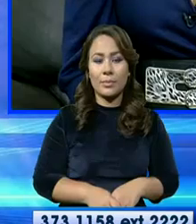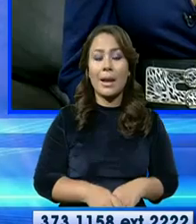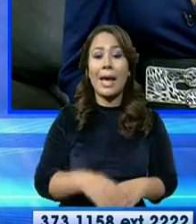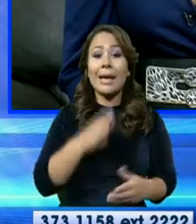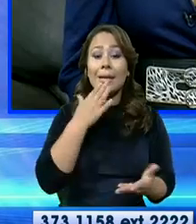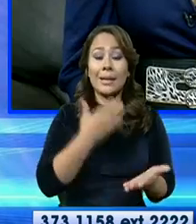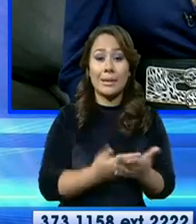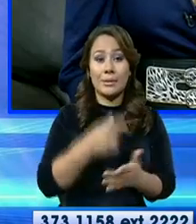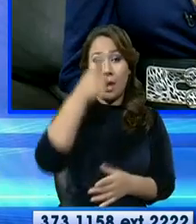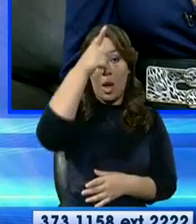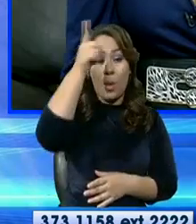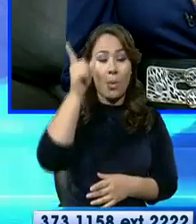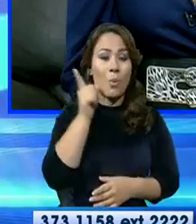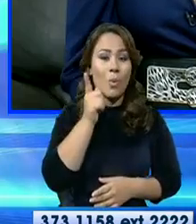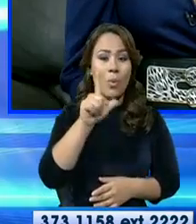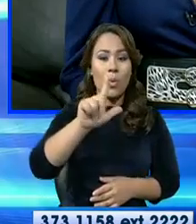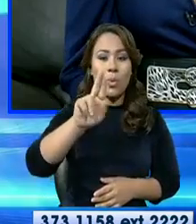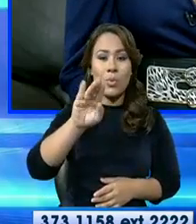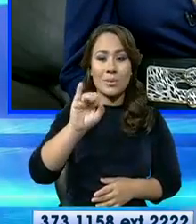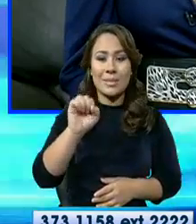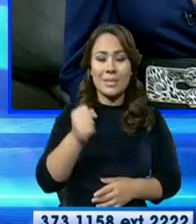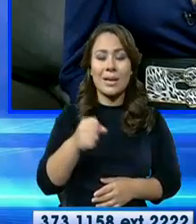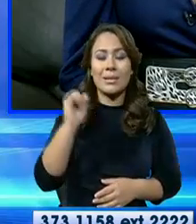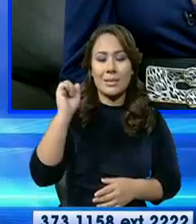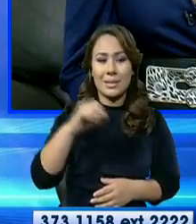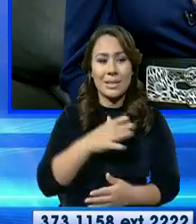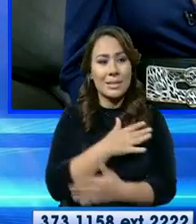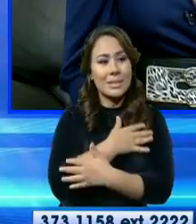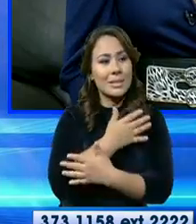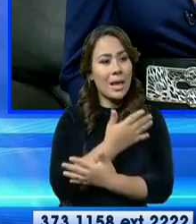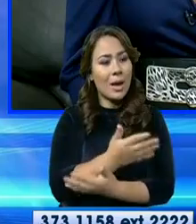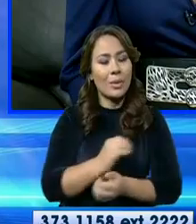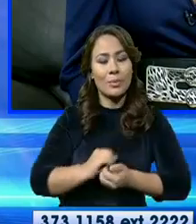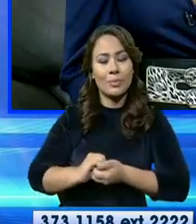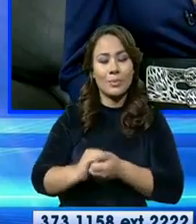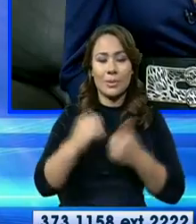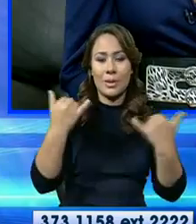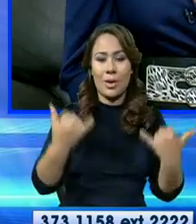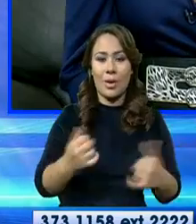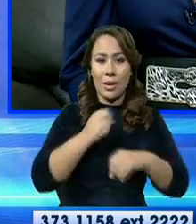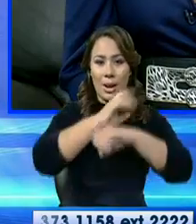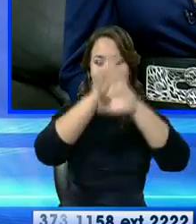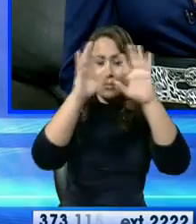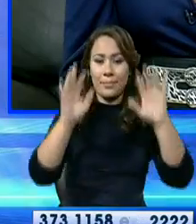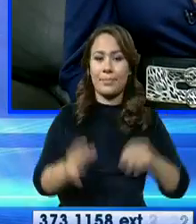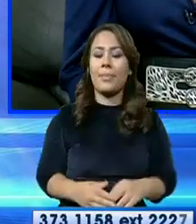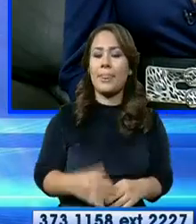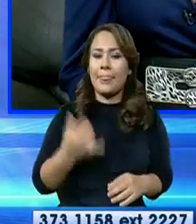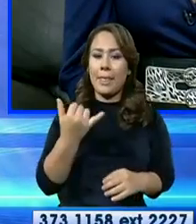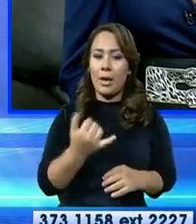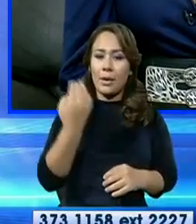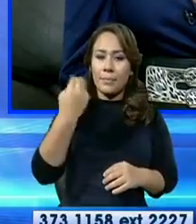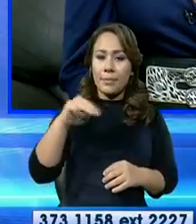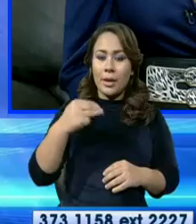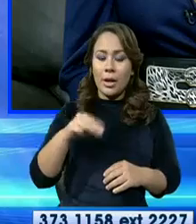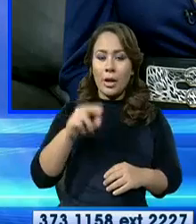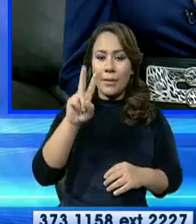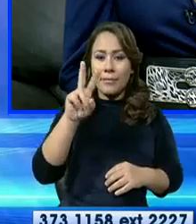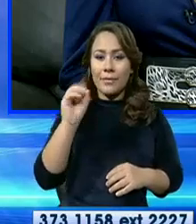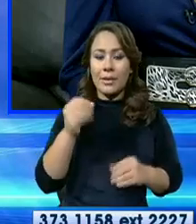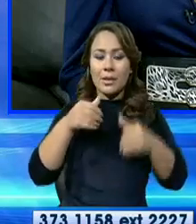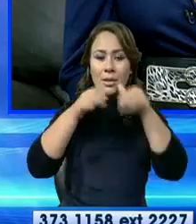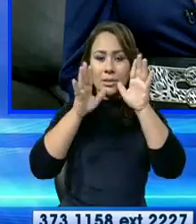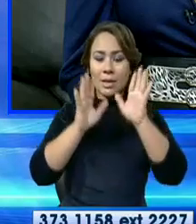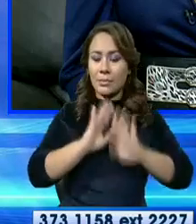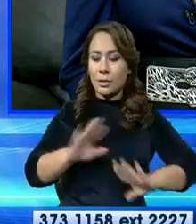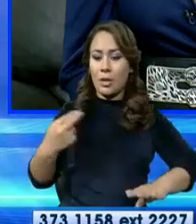Gracias, Luis, amigos televidentes. Así es, el saludo cordial y correspondiente en esta mañana. Hoy, miércoles 20 de diciembre, nosotros nos